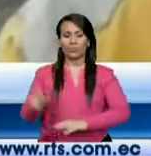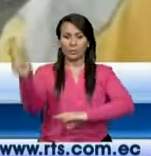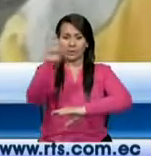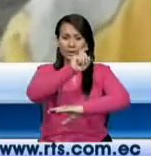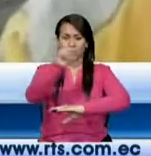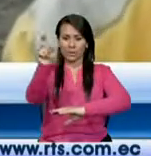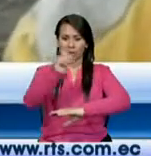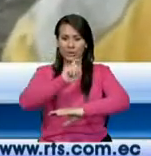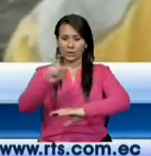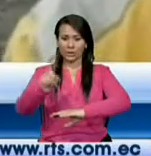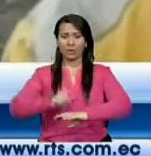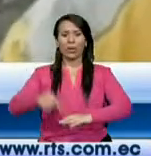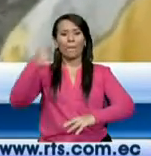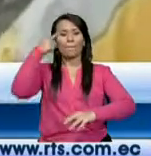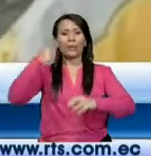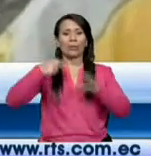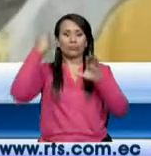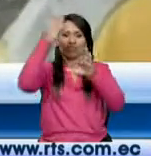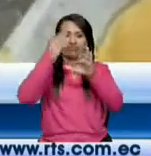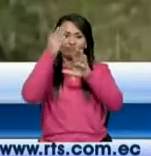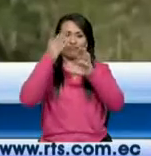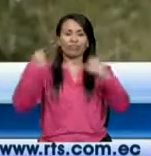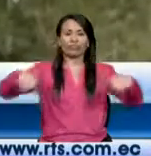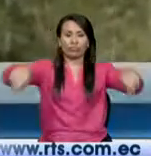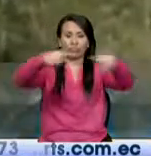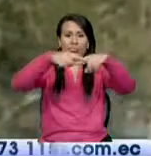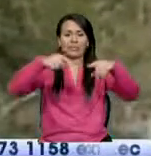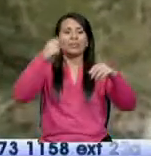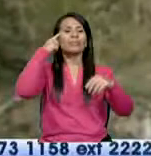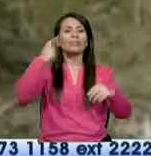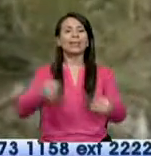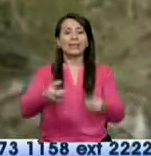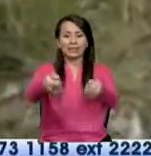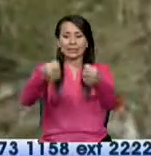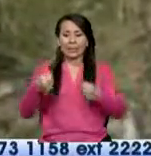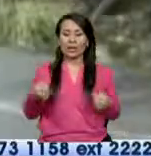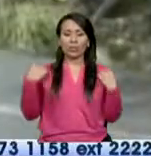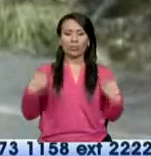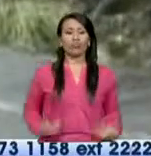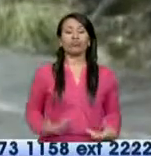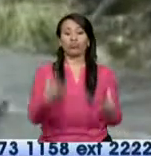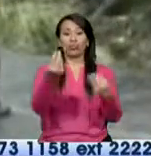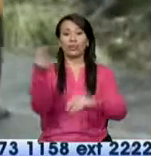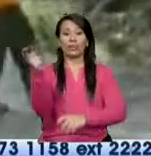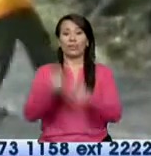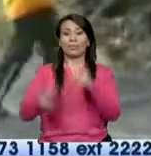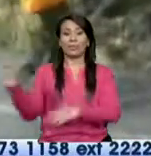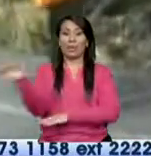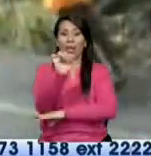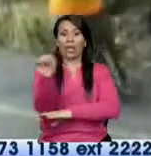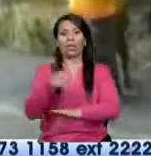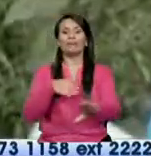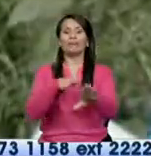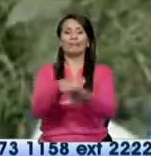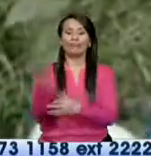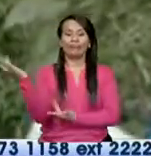mecánica. Gracias a Dios se lo pudo controlar el incendio. Decenas de viajeros tuvieron que hacer desvíos y otros esperaron para poder continuar con